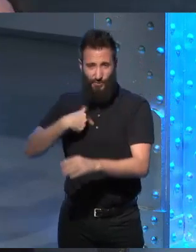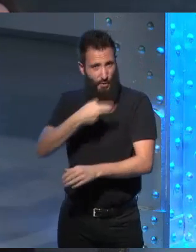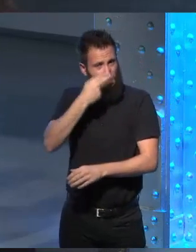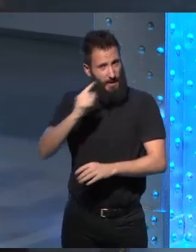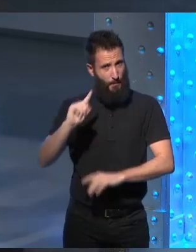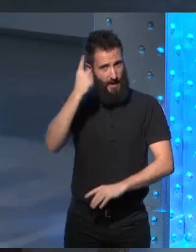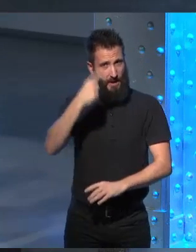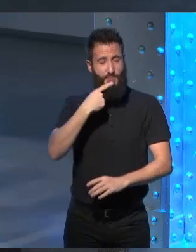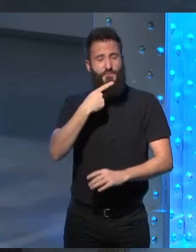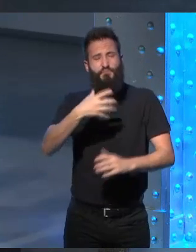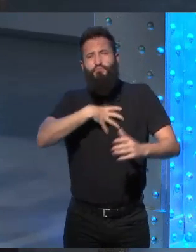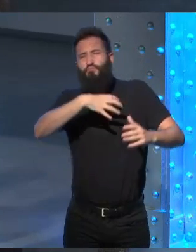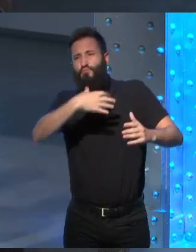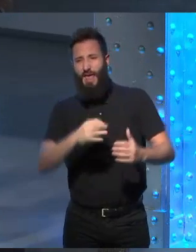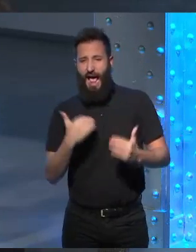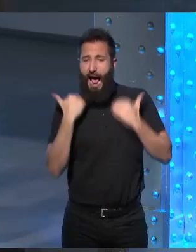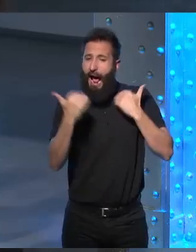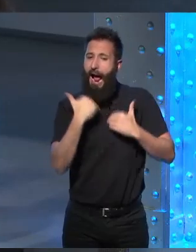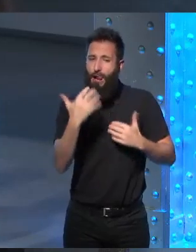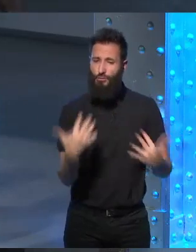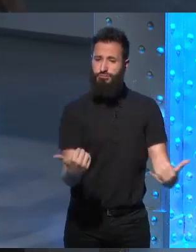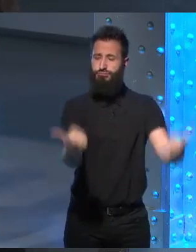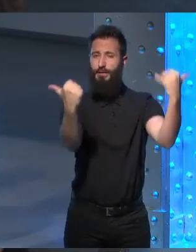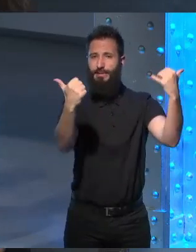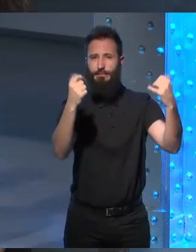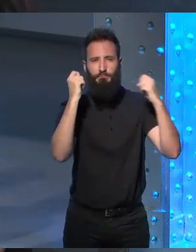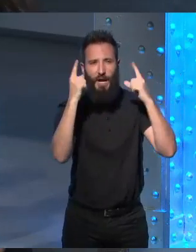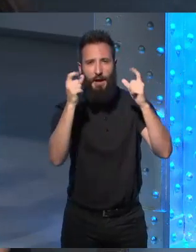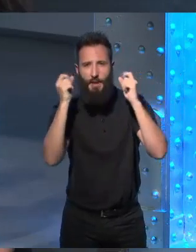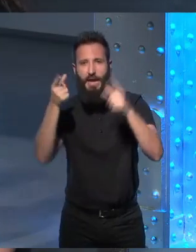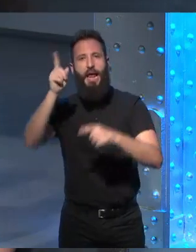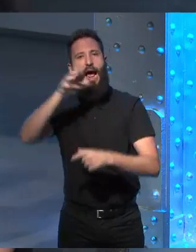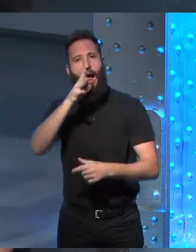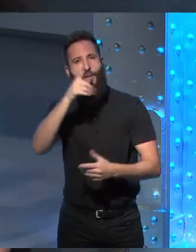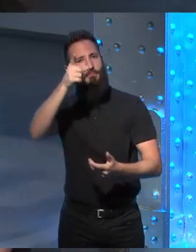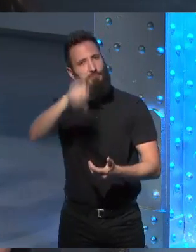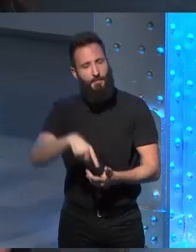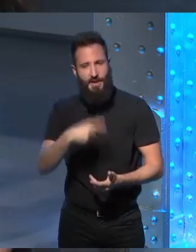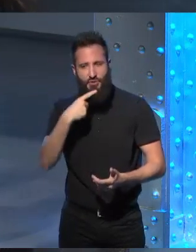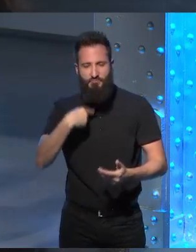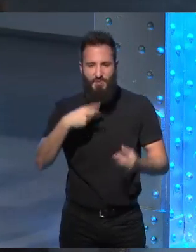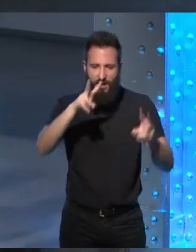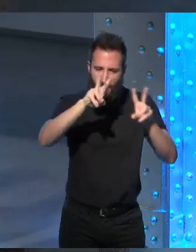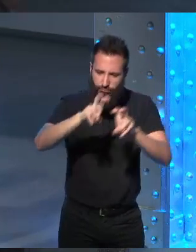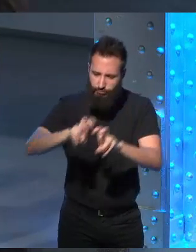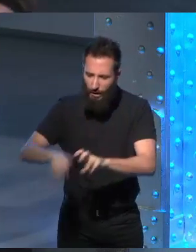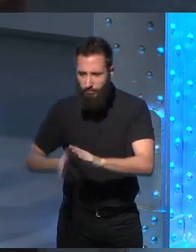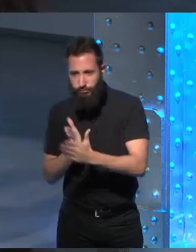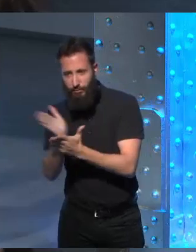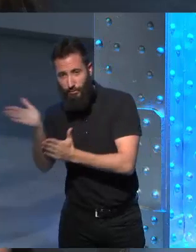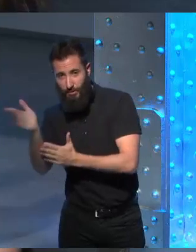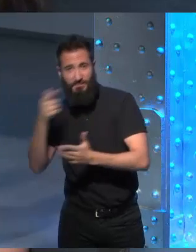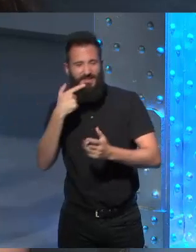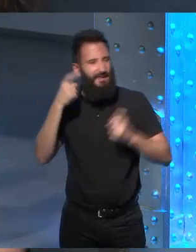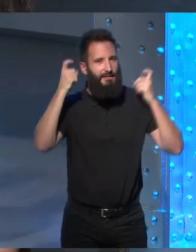que pueda despertar un algo y que digan, vale, y ahora vamos a seguir investigando por aquí o voy a seguir leyendo por mi cuenta. El